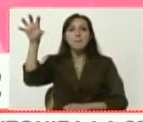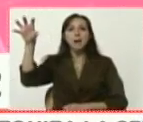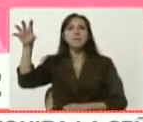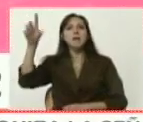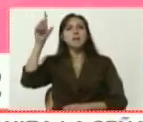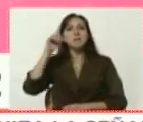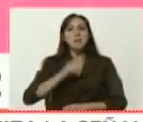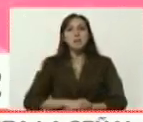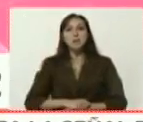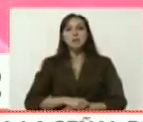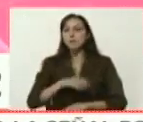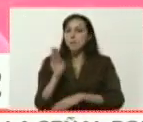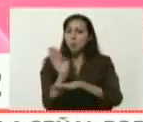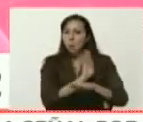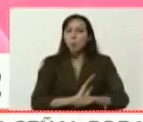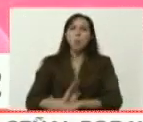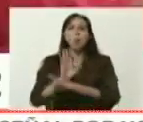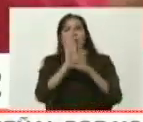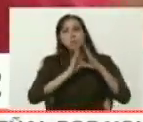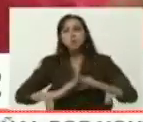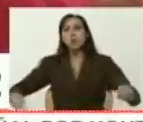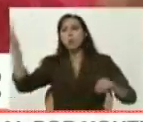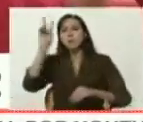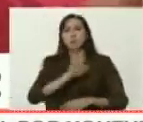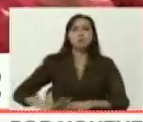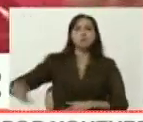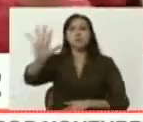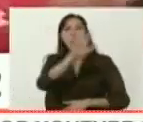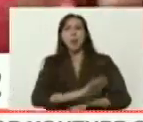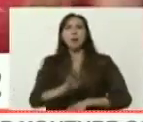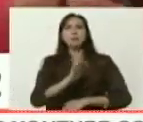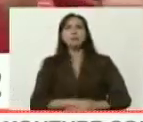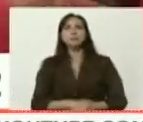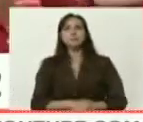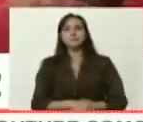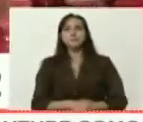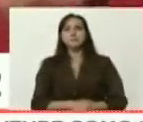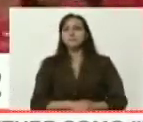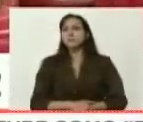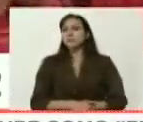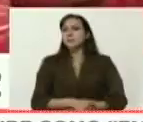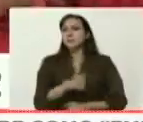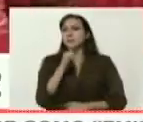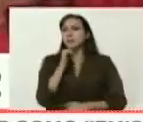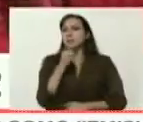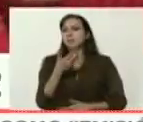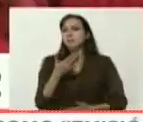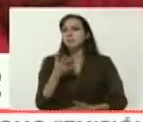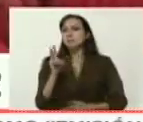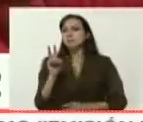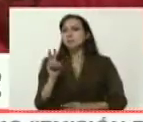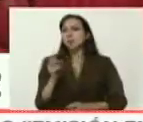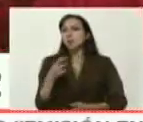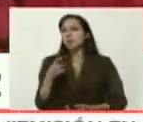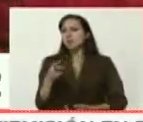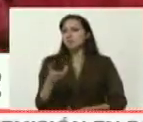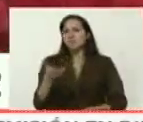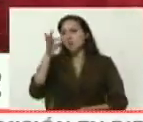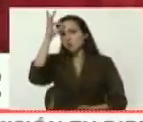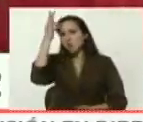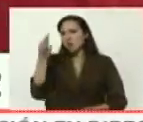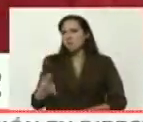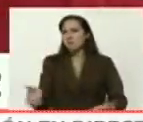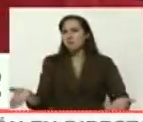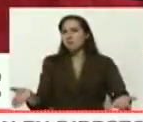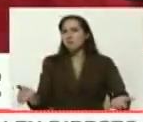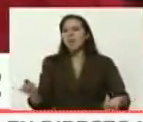integridad territorial de Venezuela. ¿A quién le puede quedar duda? Son demasiado estúpidos para creerse